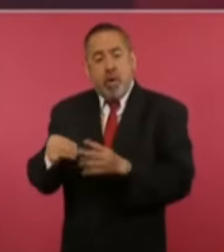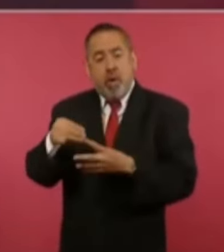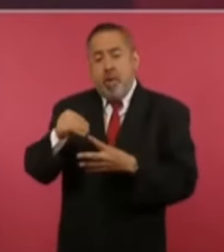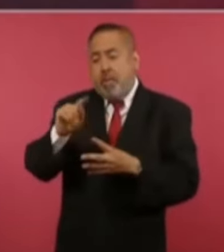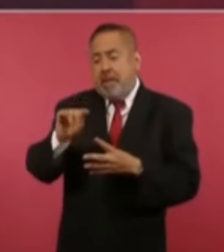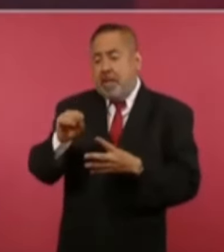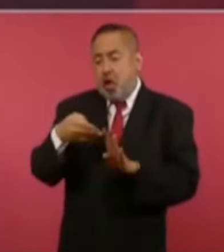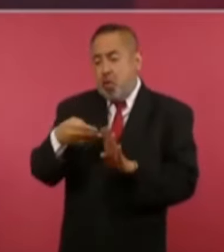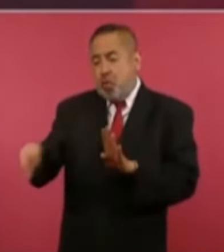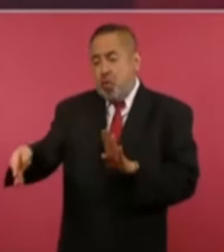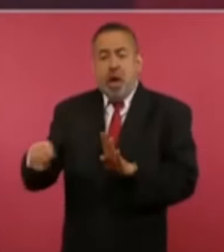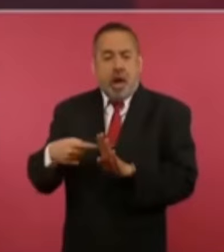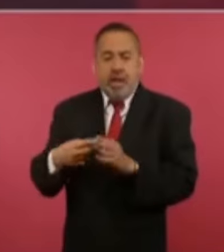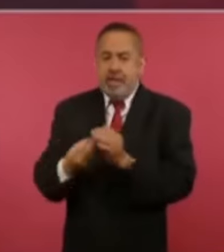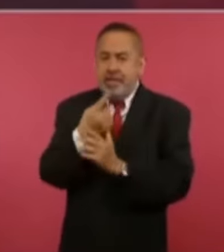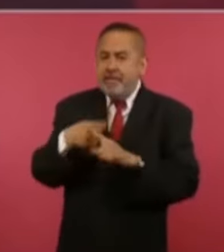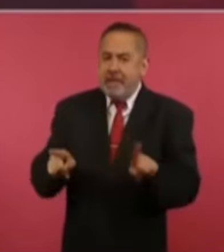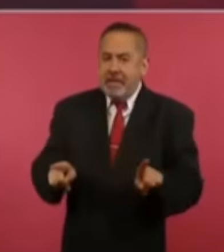Es